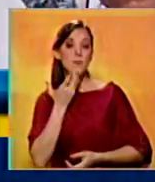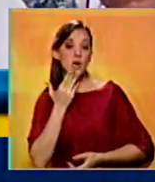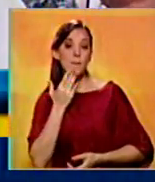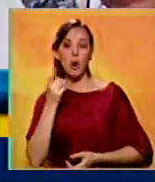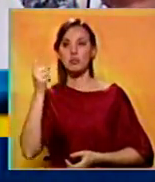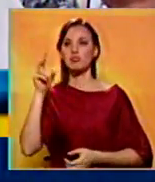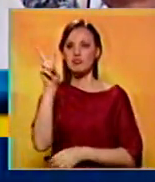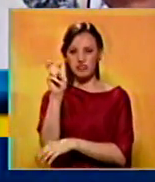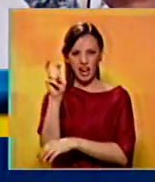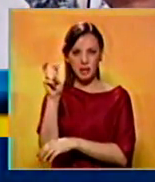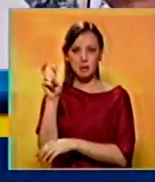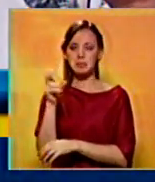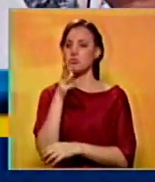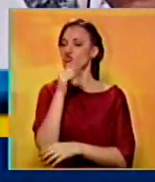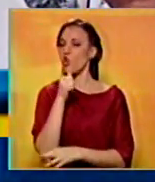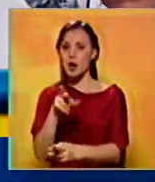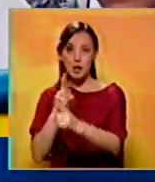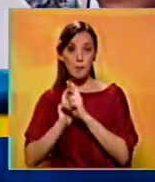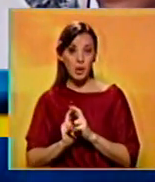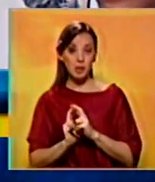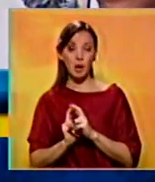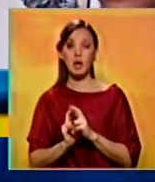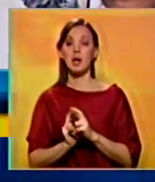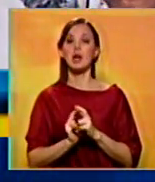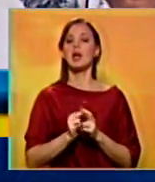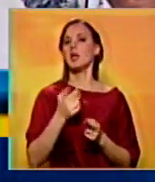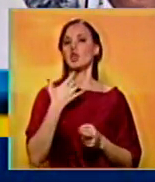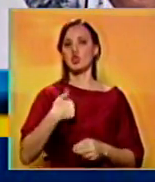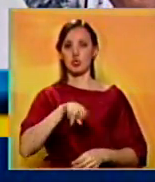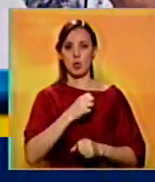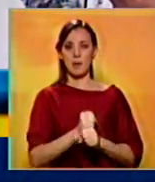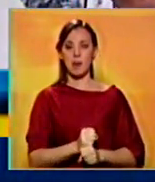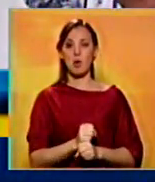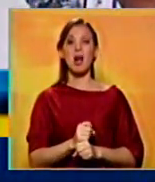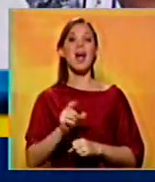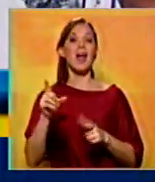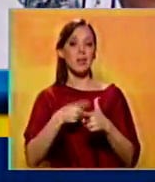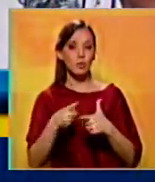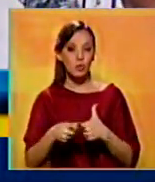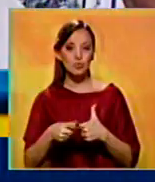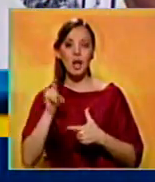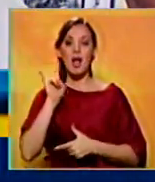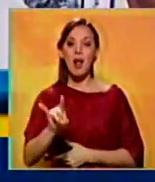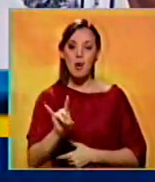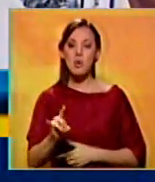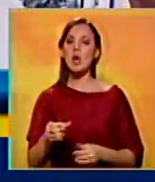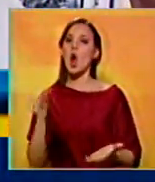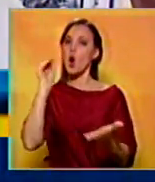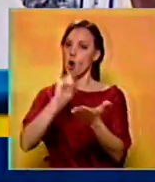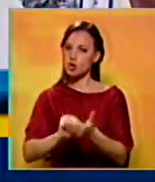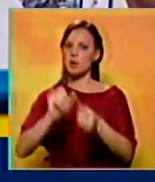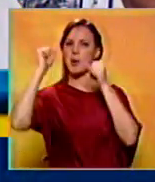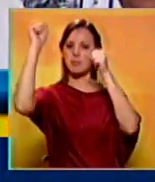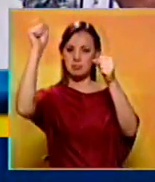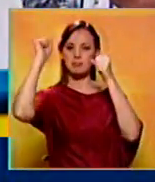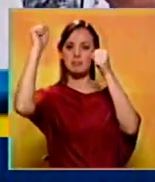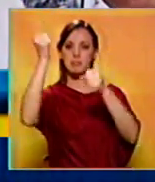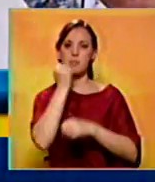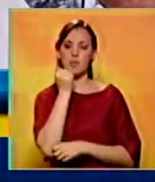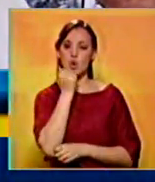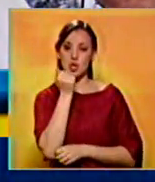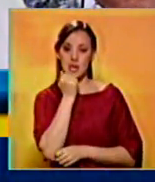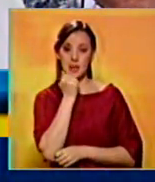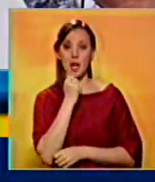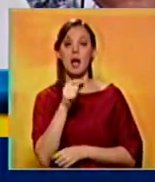tenemos una respuesta satisfactoria que sea Prácticamente la que los trabajadores estamos esperando a partir del día lunes continuaremos nuevamente con estas protesta hasta el tanto como dice